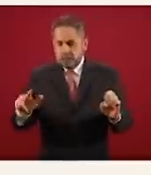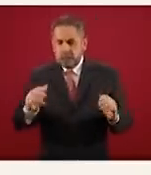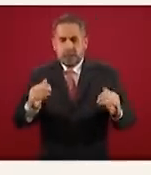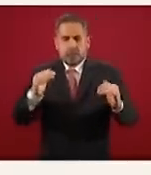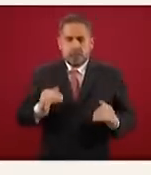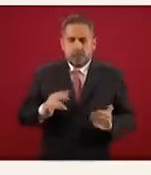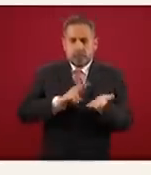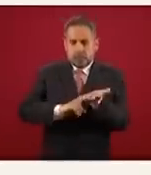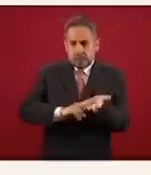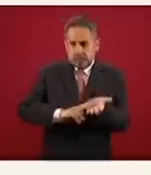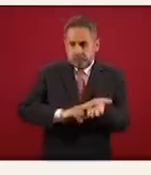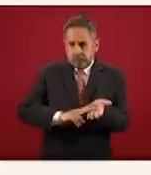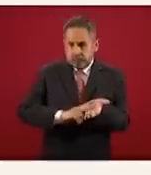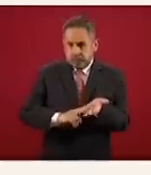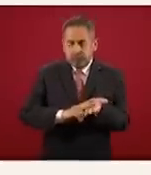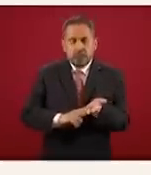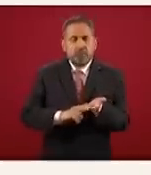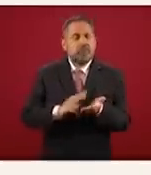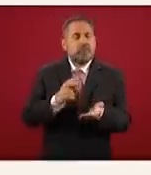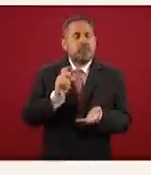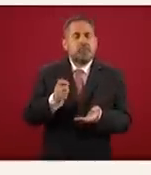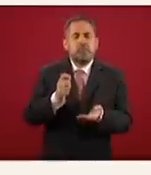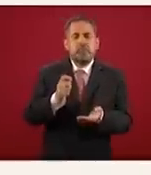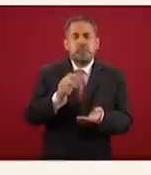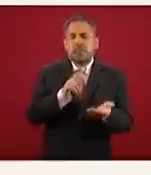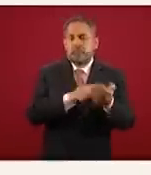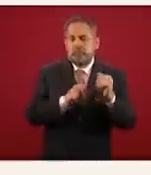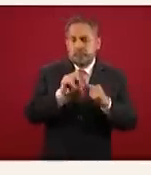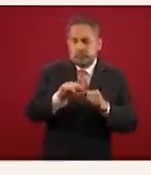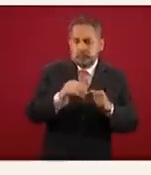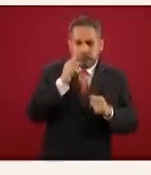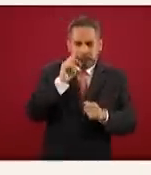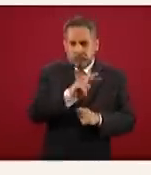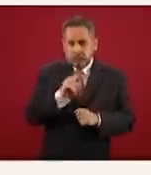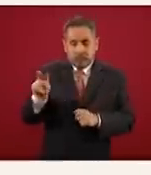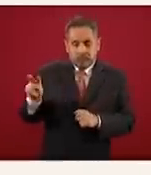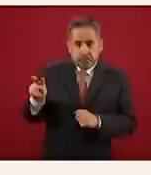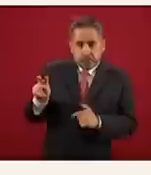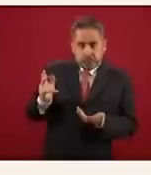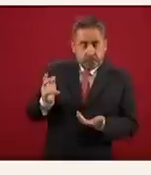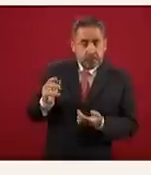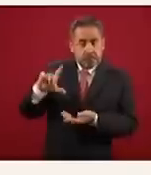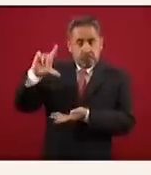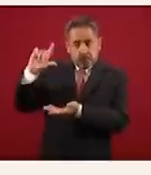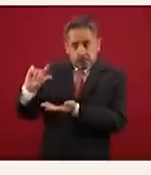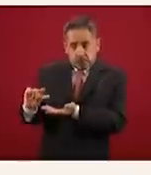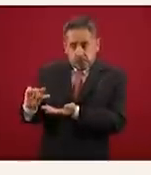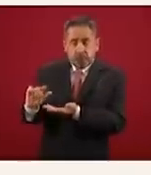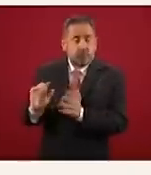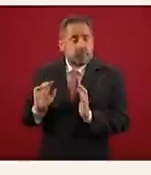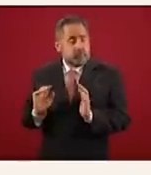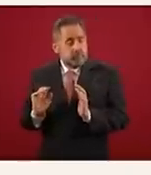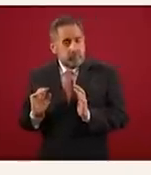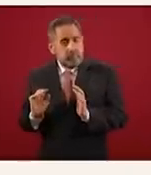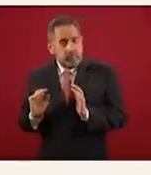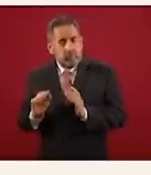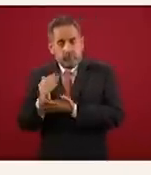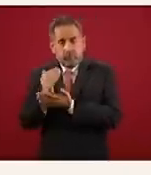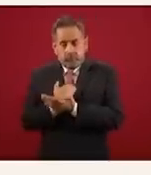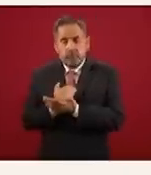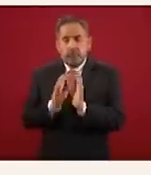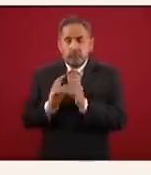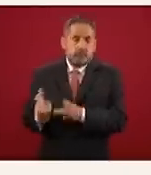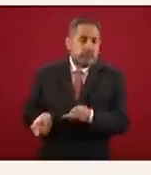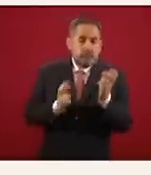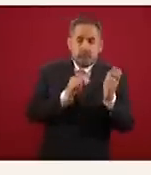a 2019. También se puede observar lo que les decía al principio, como una disminución muy importante del